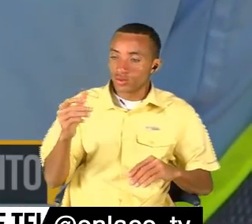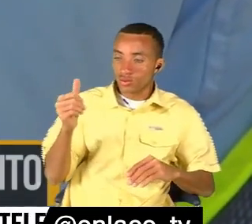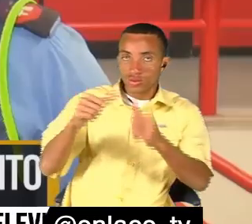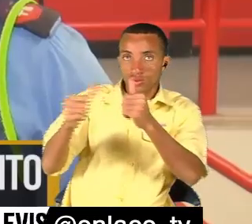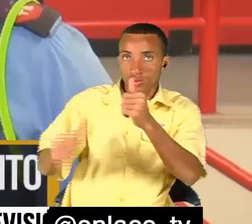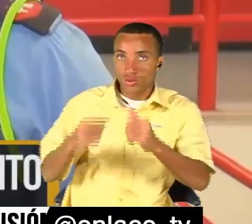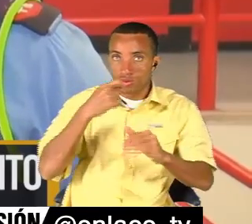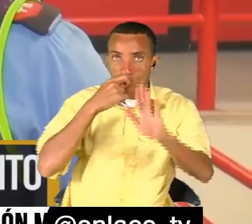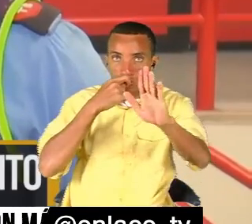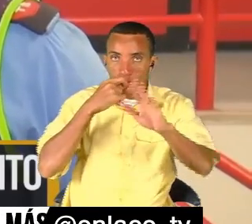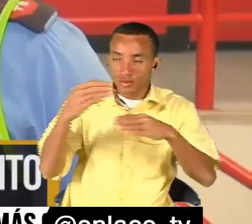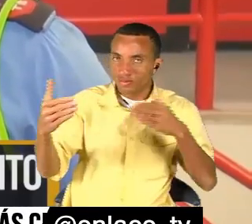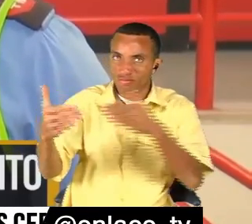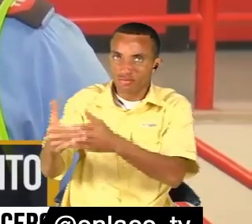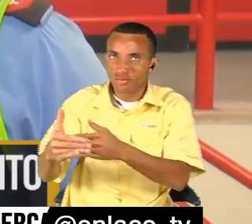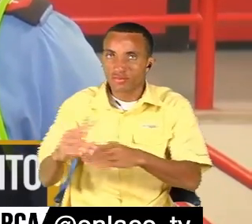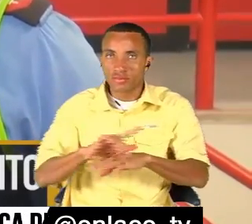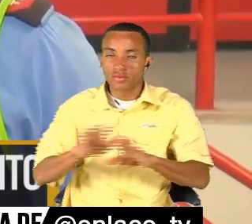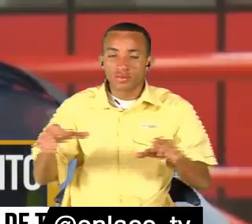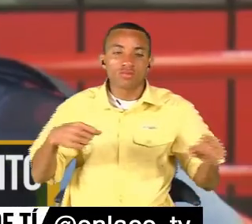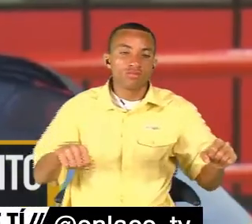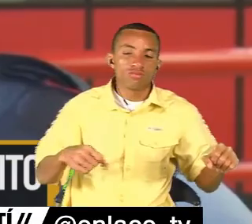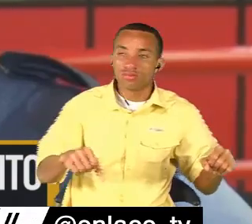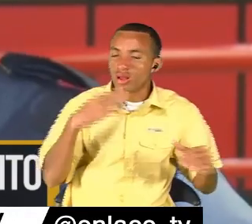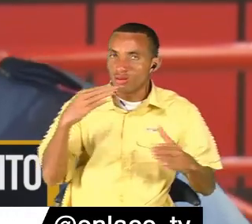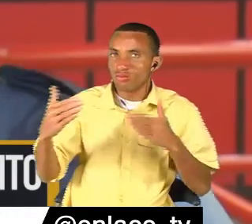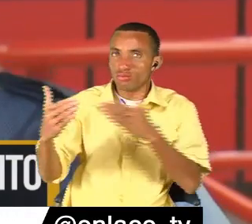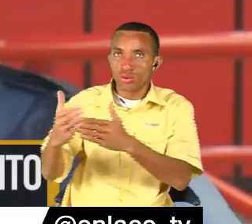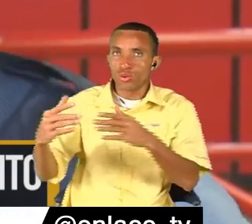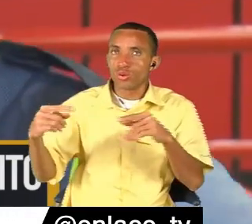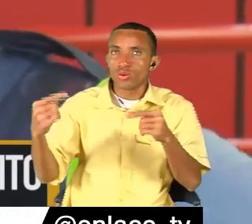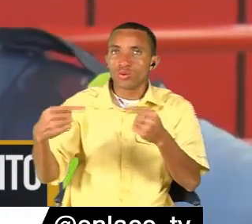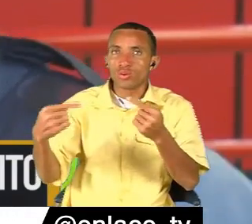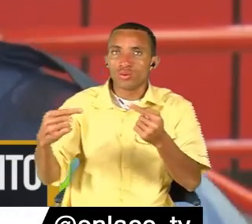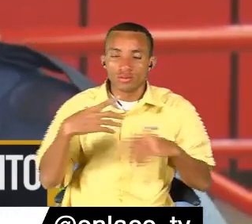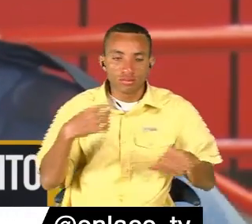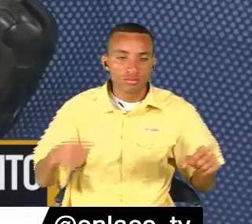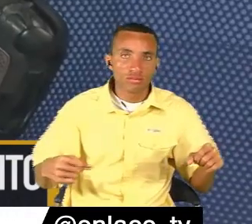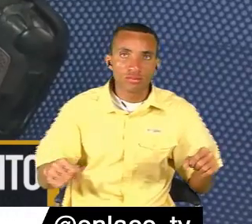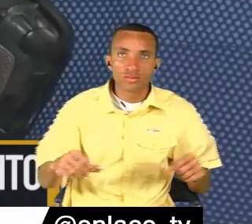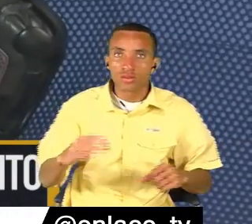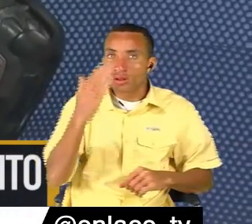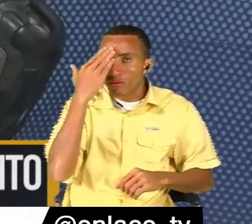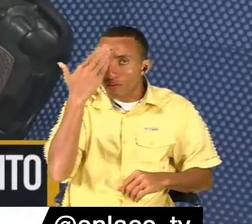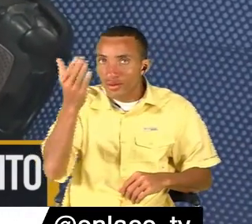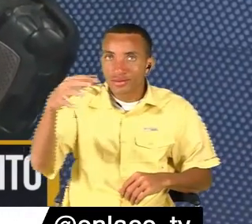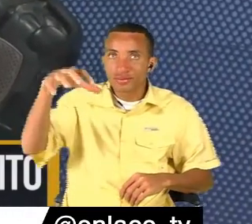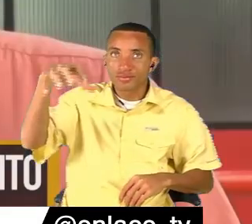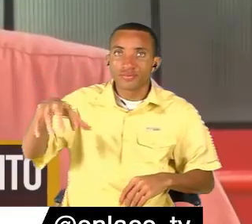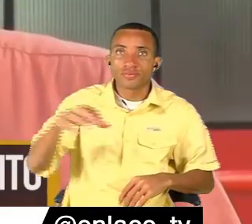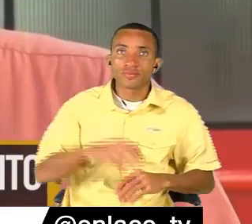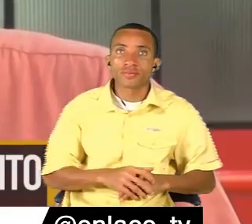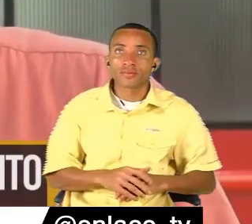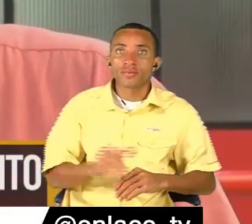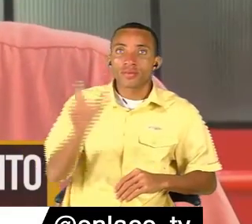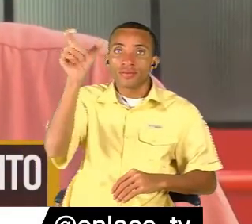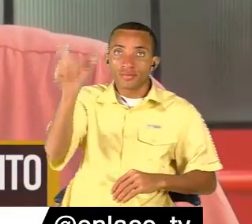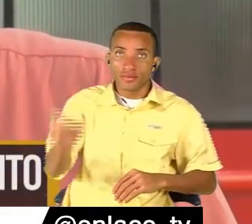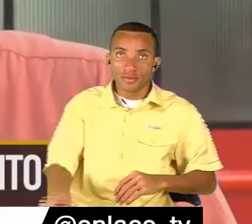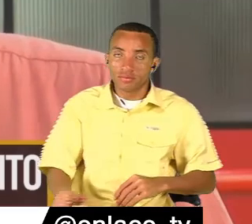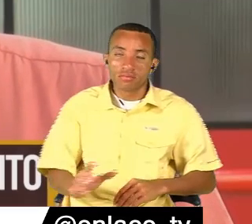alféreces por parte de un ciudadano que se movilizaba justo por el frente de dicha inspección en una motocicleta. La persona en cuestión no